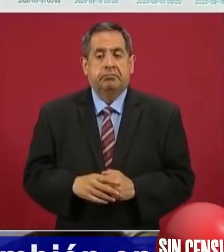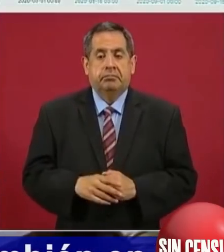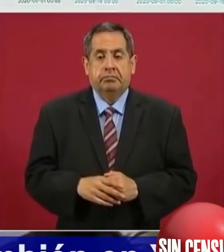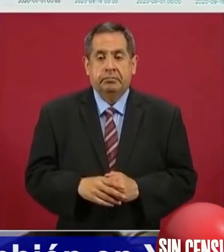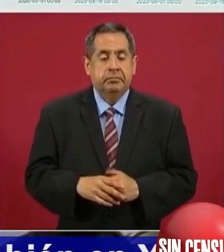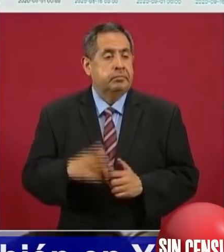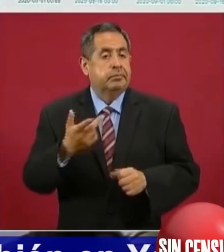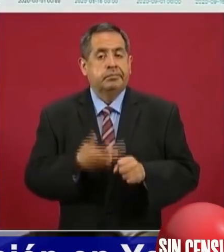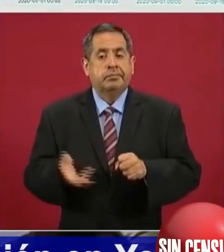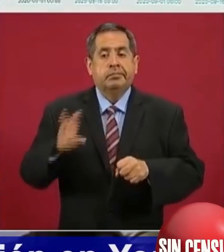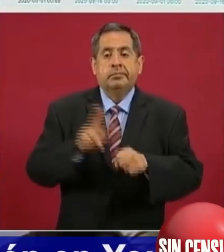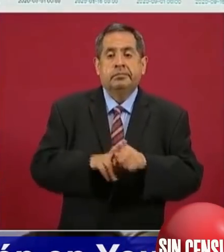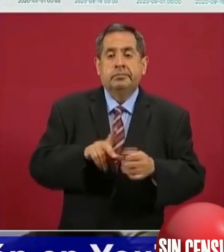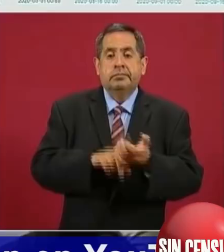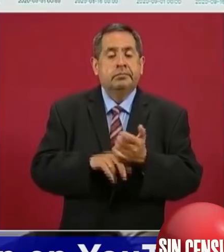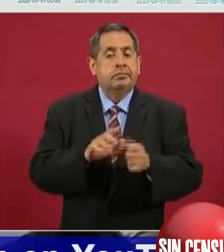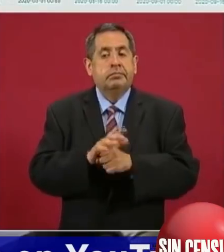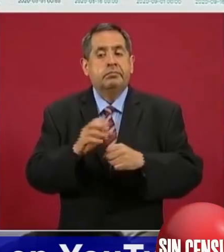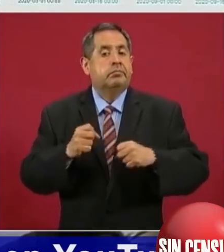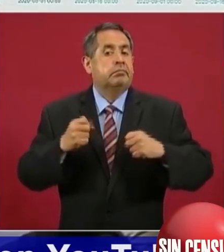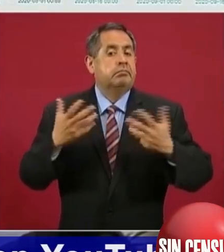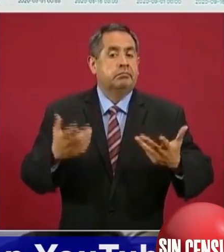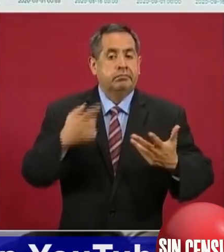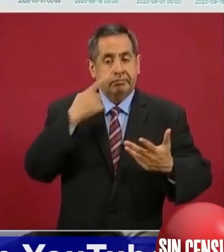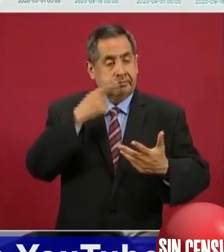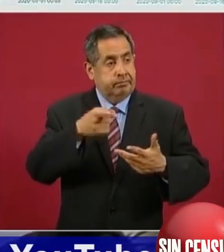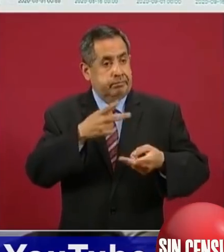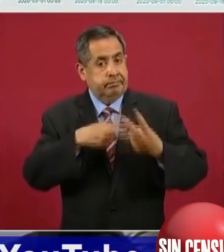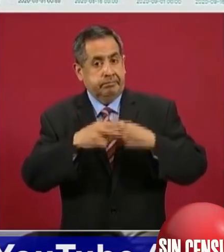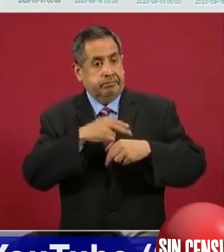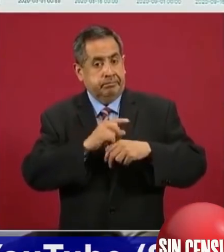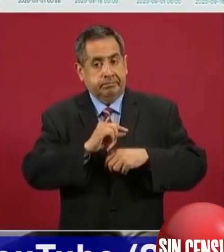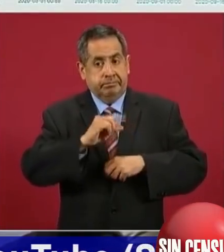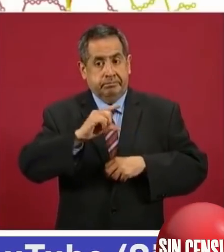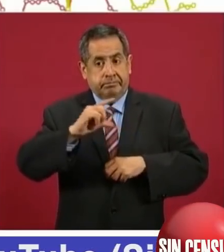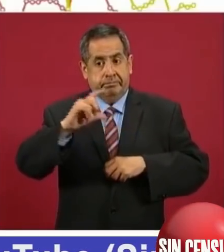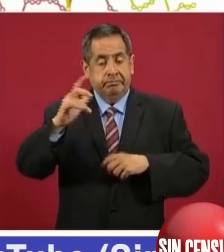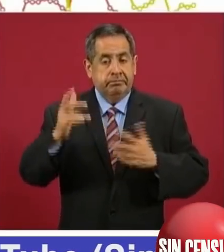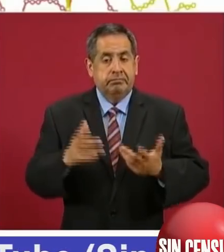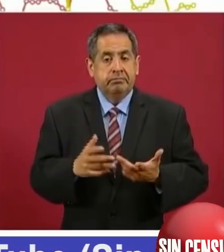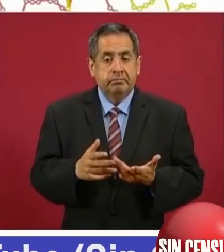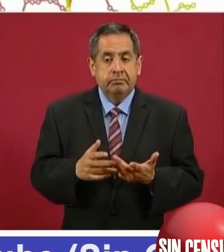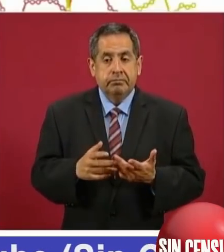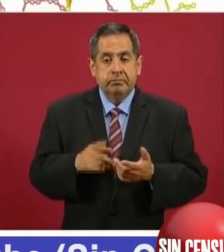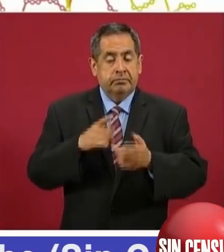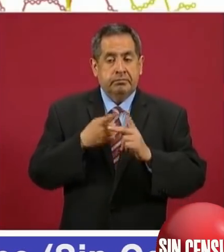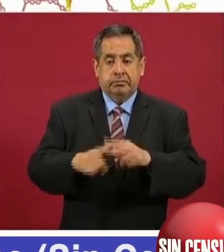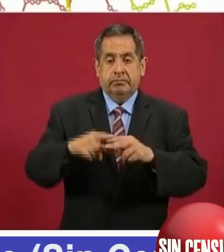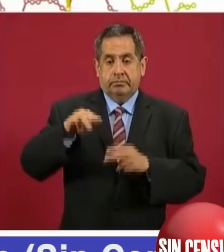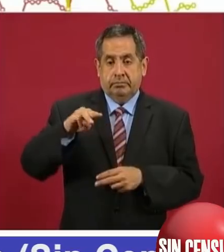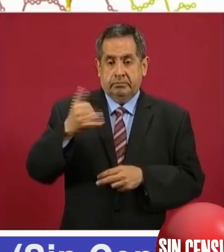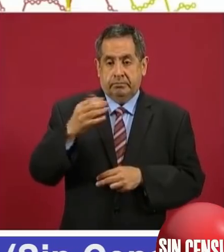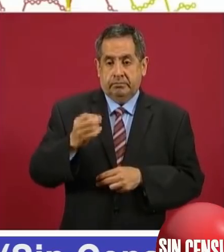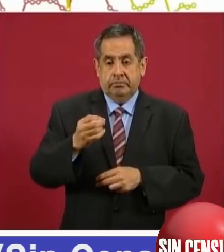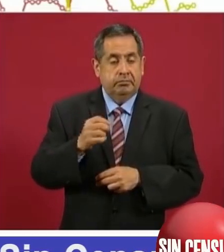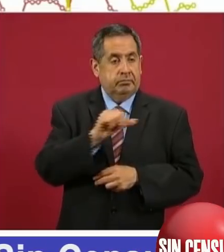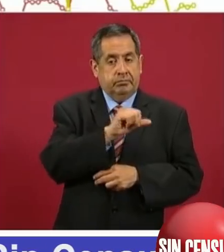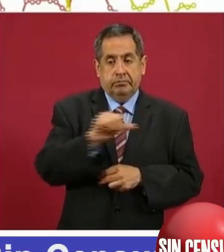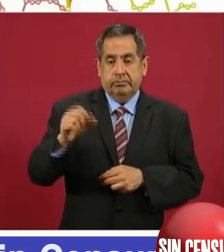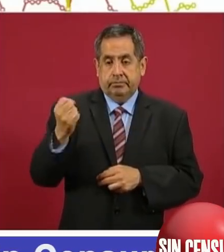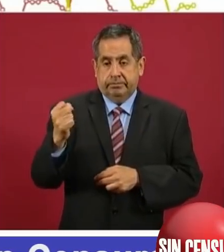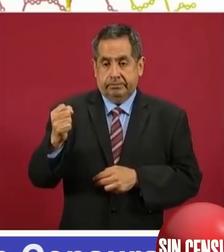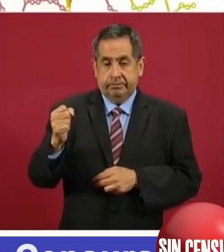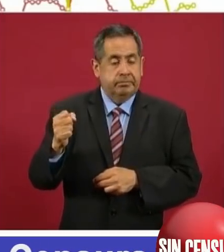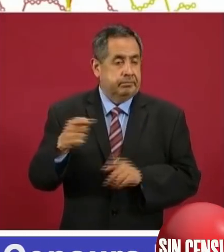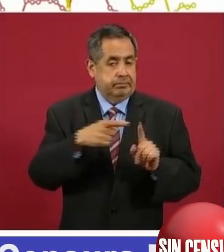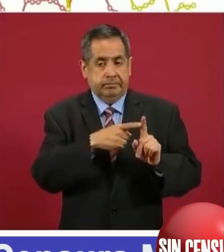ocupación hospitalaria, por su parte, lo que muestra es este crecimiento desde el principio de mayo y hasta el principio de